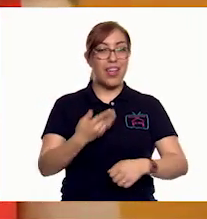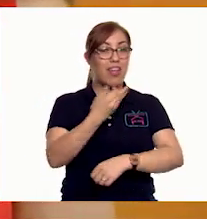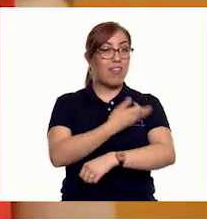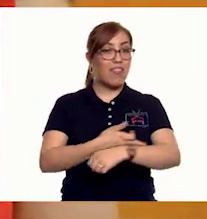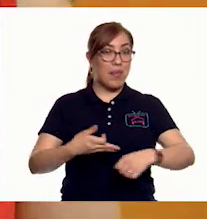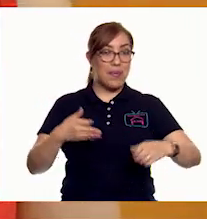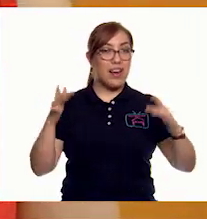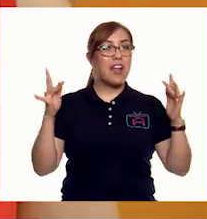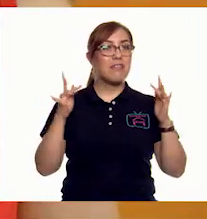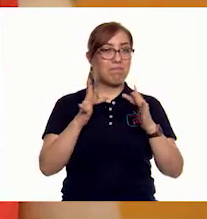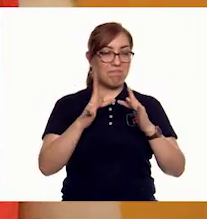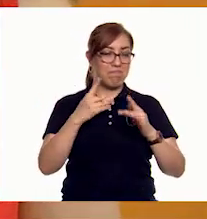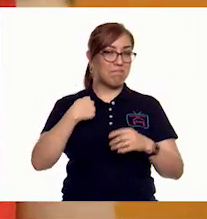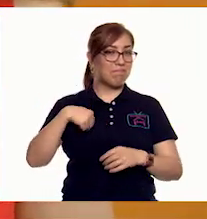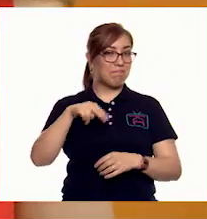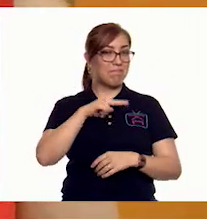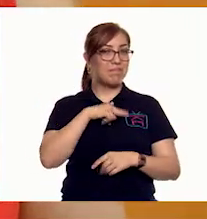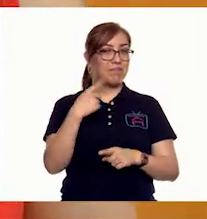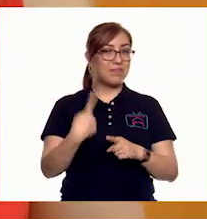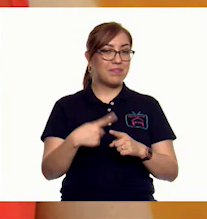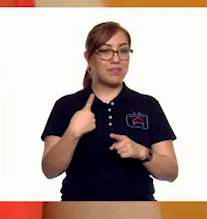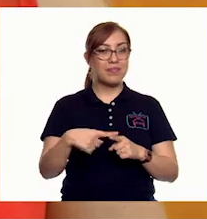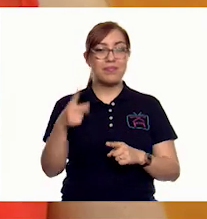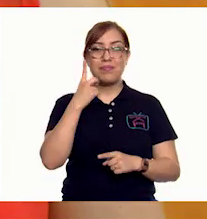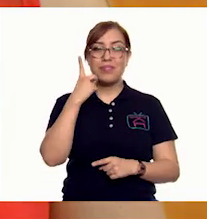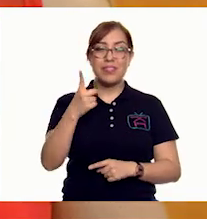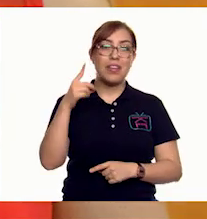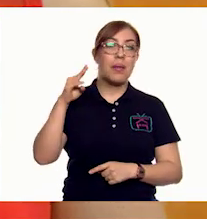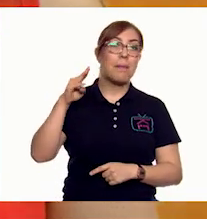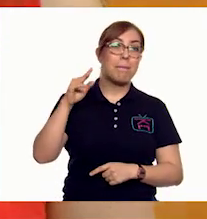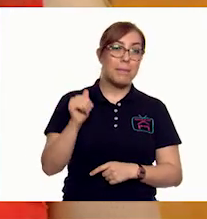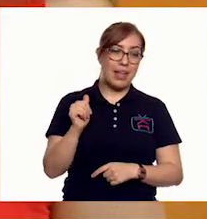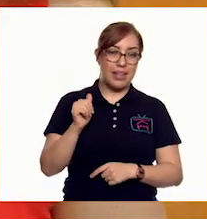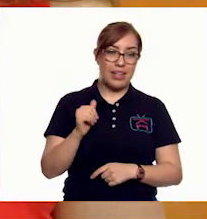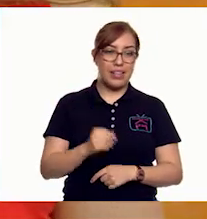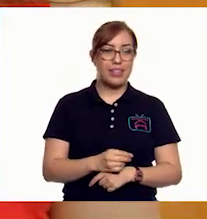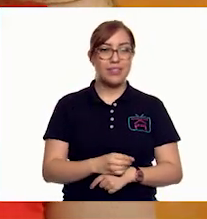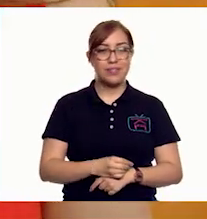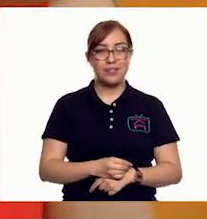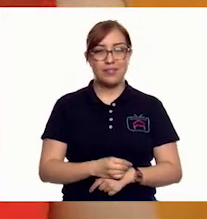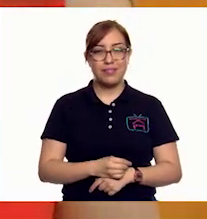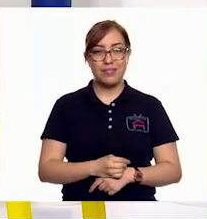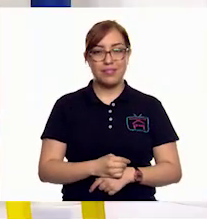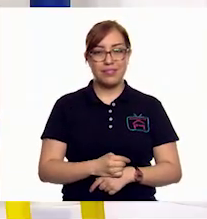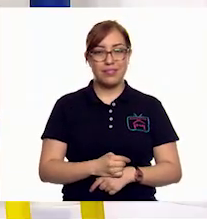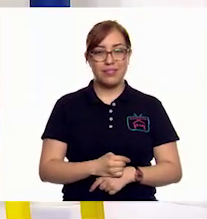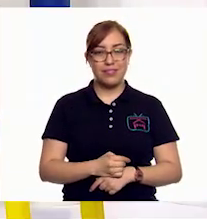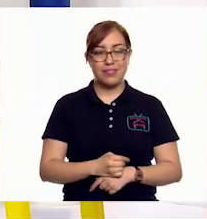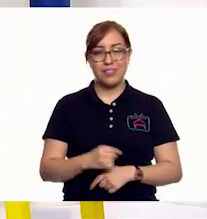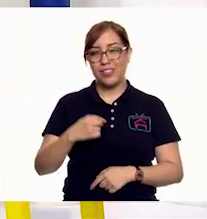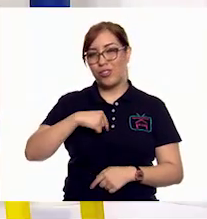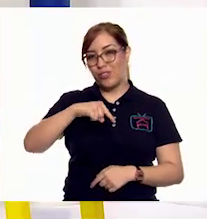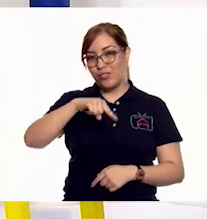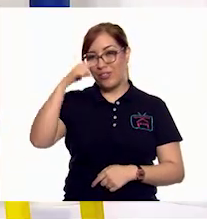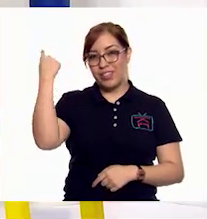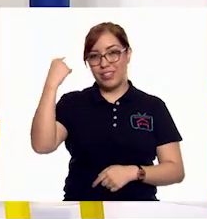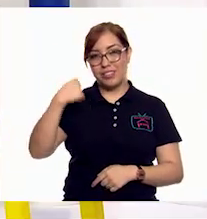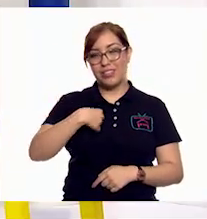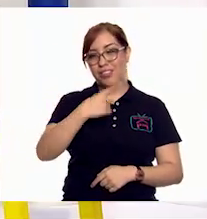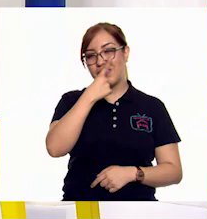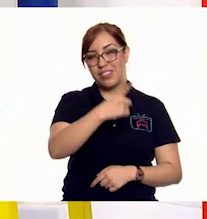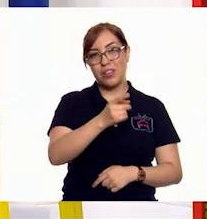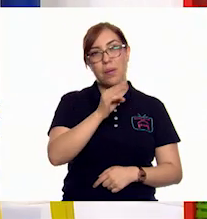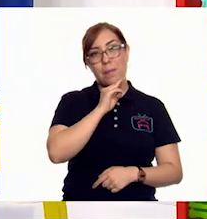directo nuestro. ¿A quién le decimos ma? Ma. Muy bien. Ahí está muy fácil. Yo a mi mamá le digo ma.